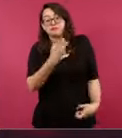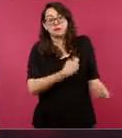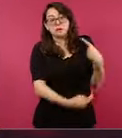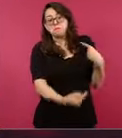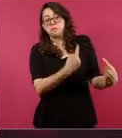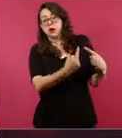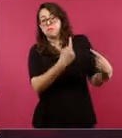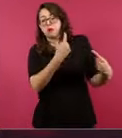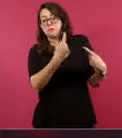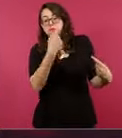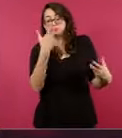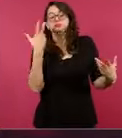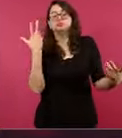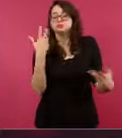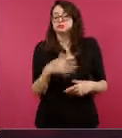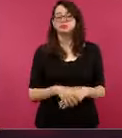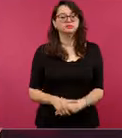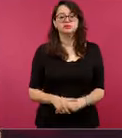Entonces, hay que seguir